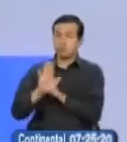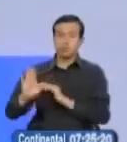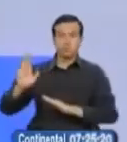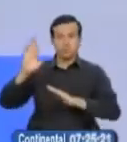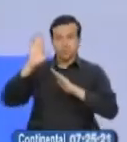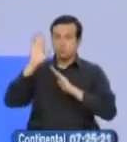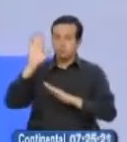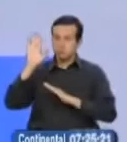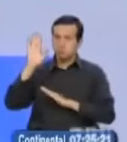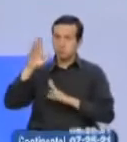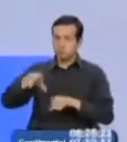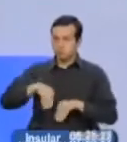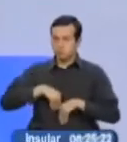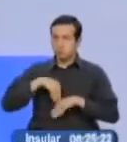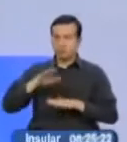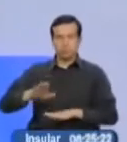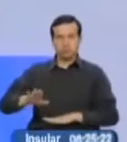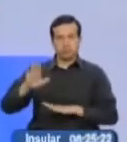comprometen y